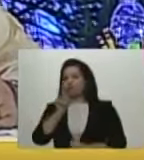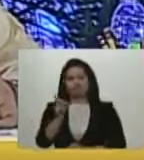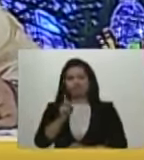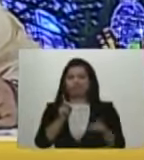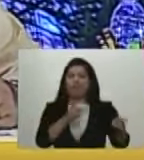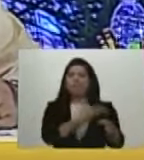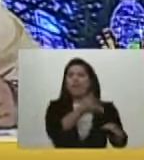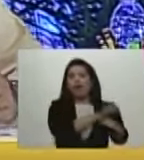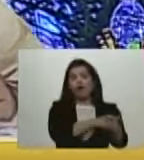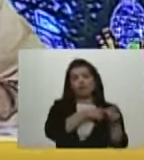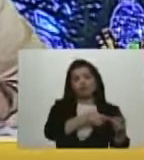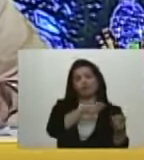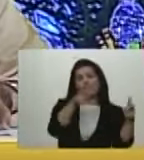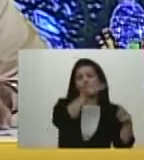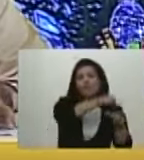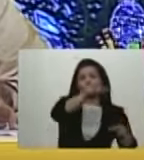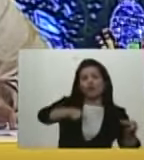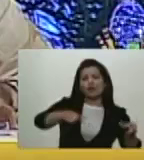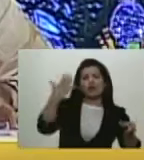de la guerra